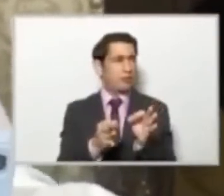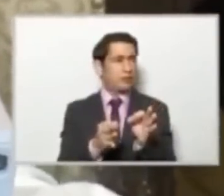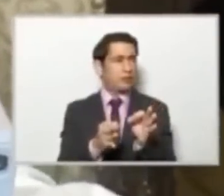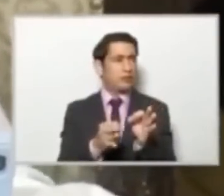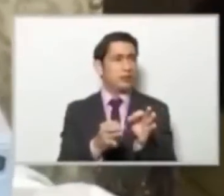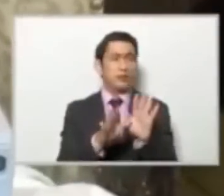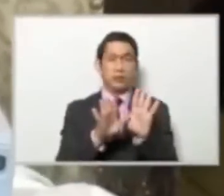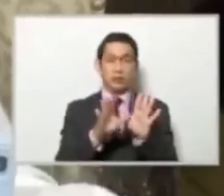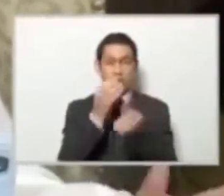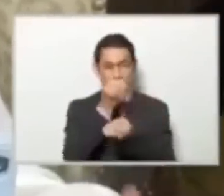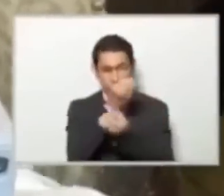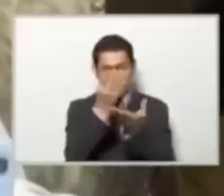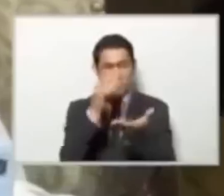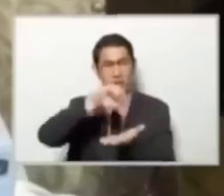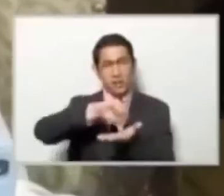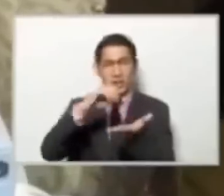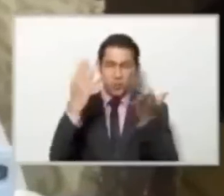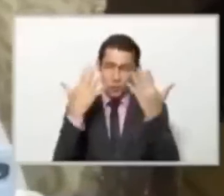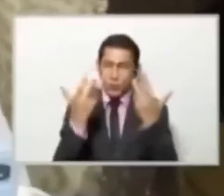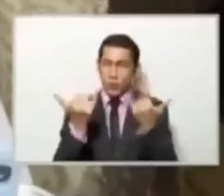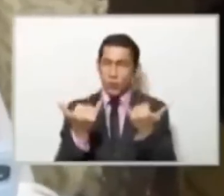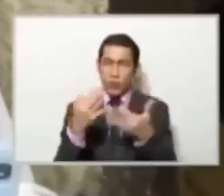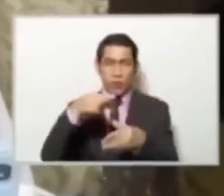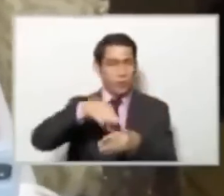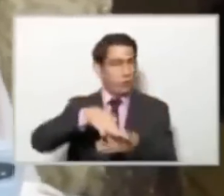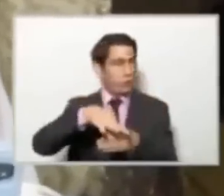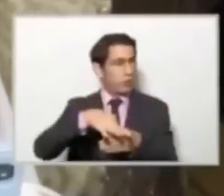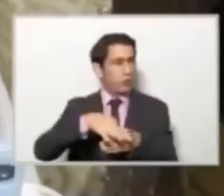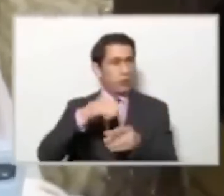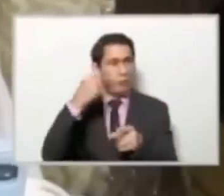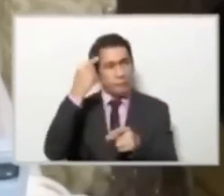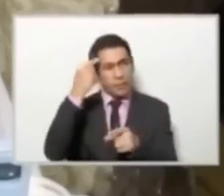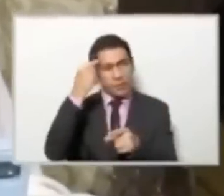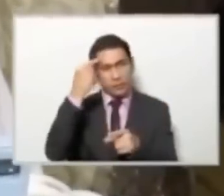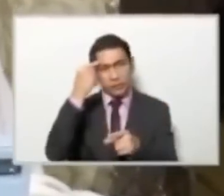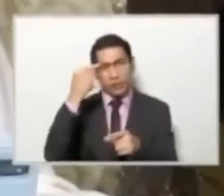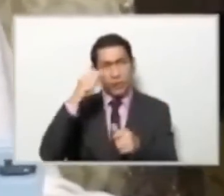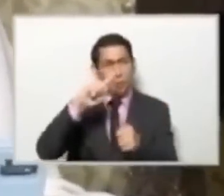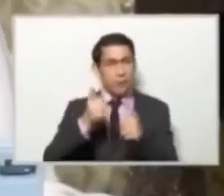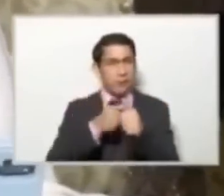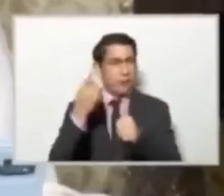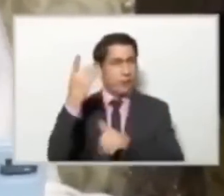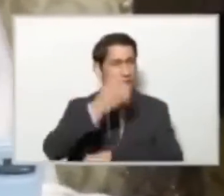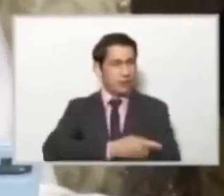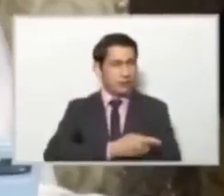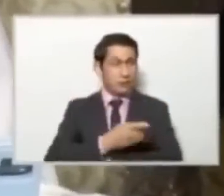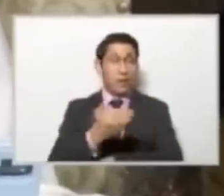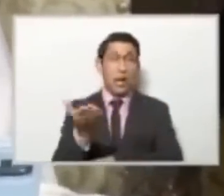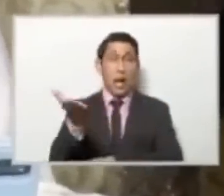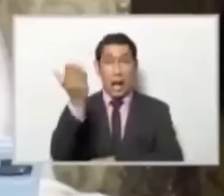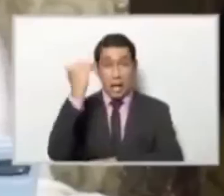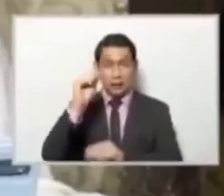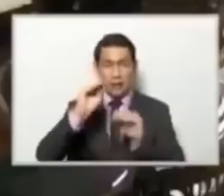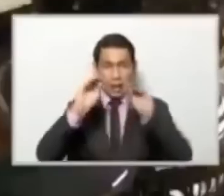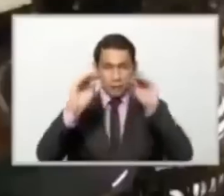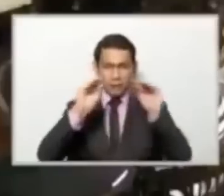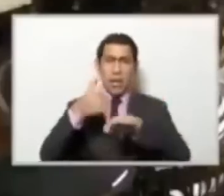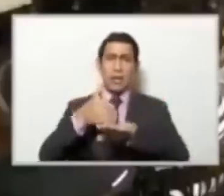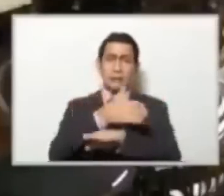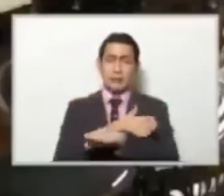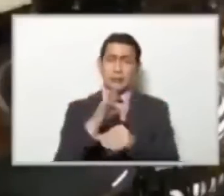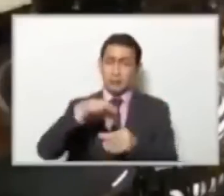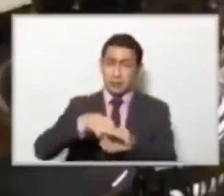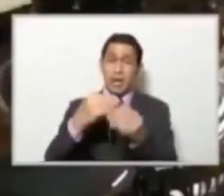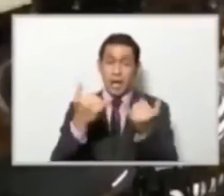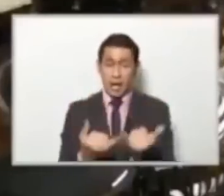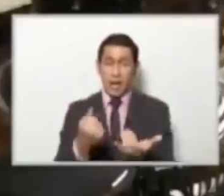poner en contexto a nuestra ciudadanía de lo que hoy estamos mocionando. Consideramos, y lo hemos dicho desde el primer día, las ofertas de campaña y el plan de gobierno